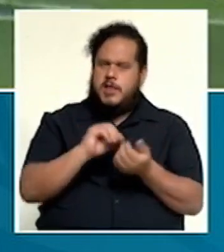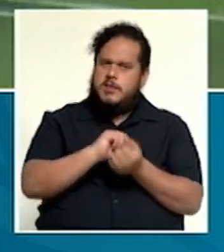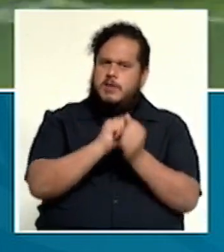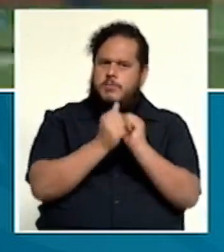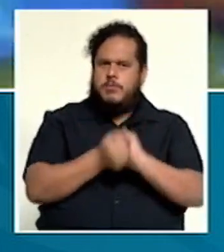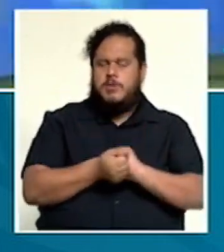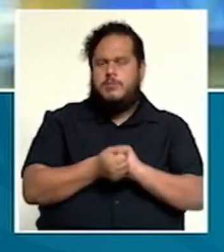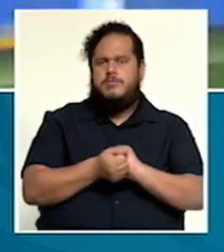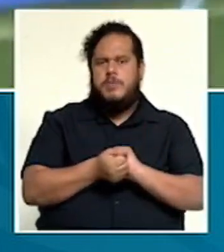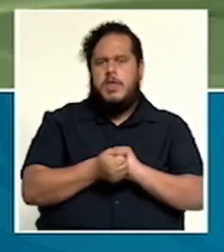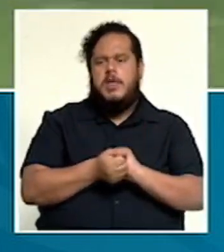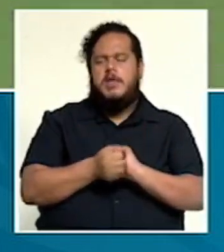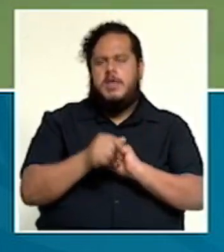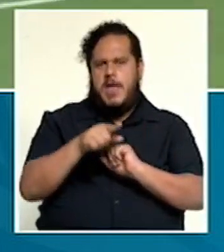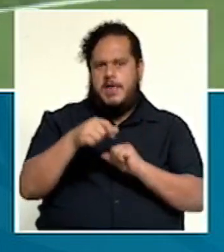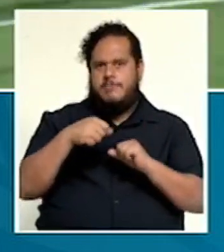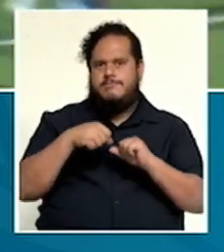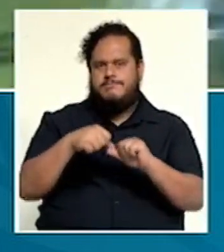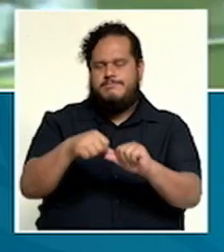que ahí se irán dando.